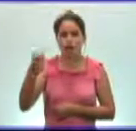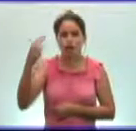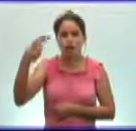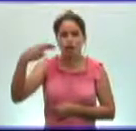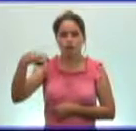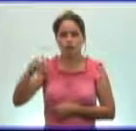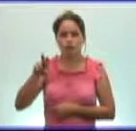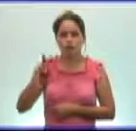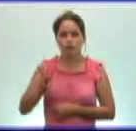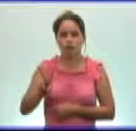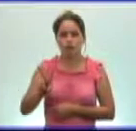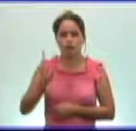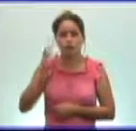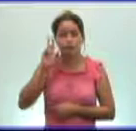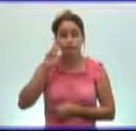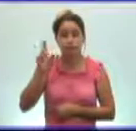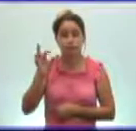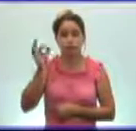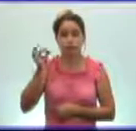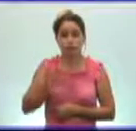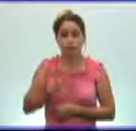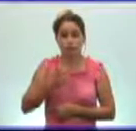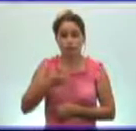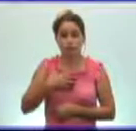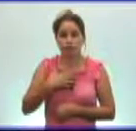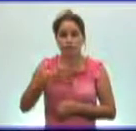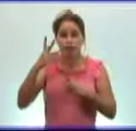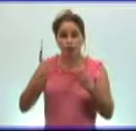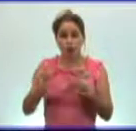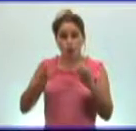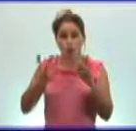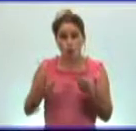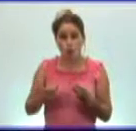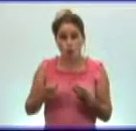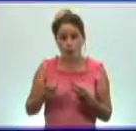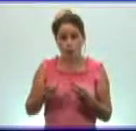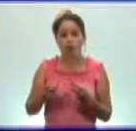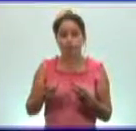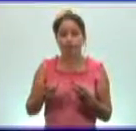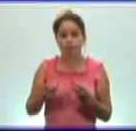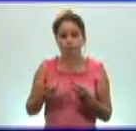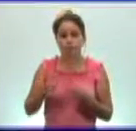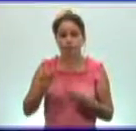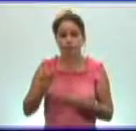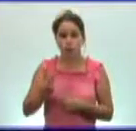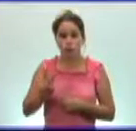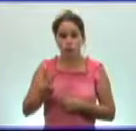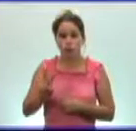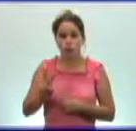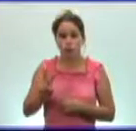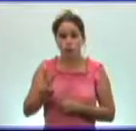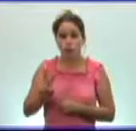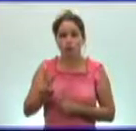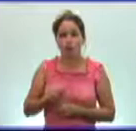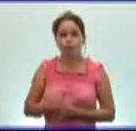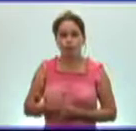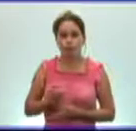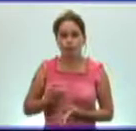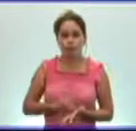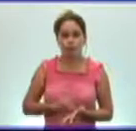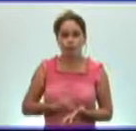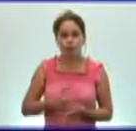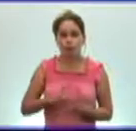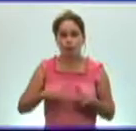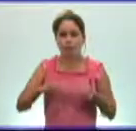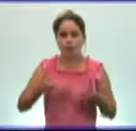hidrógeno. Y si el metal presenta un número de oxidación diferente de 1, se coloca como su índice del hidrógeno, porque en